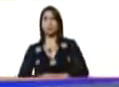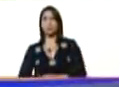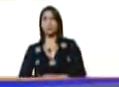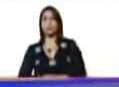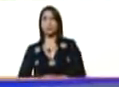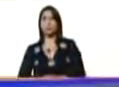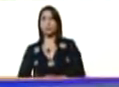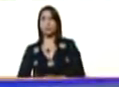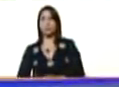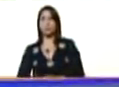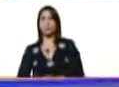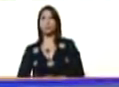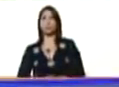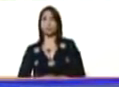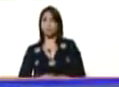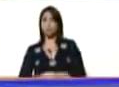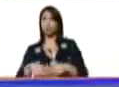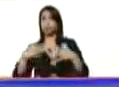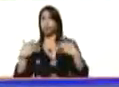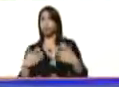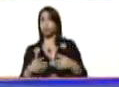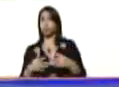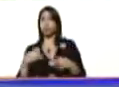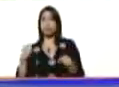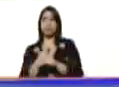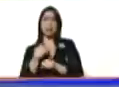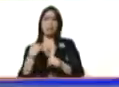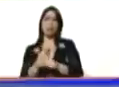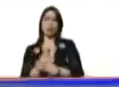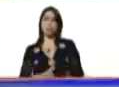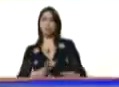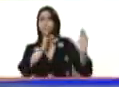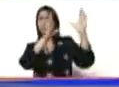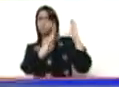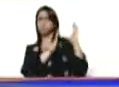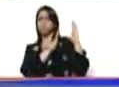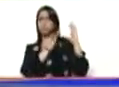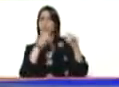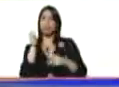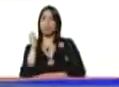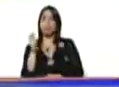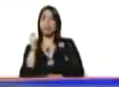varios kilómetros adelantados de la tarea que hoy se le entrega.